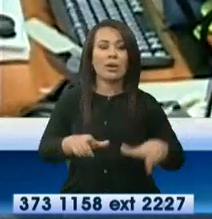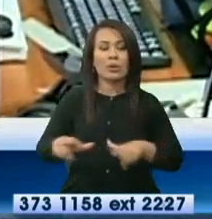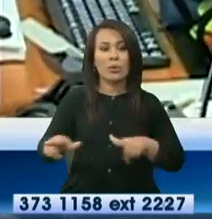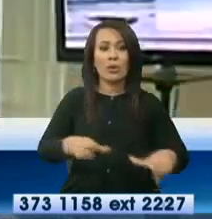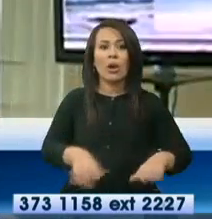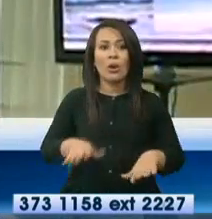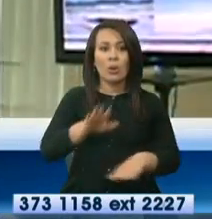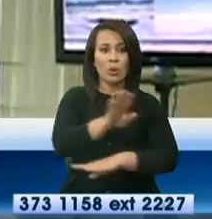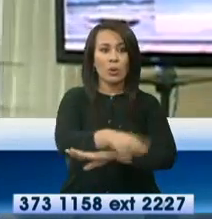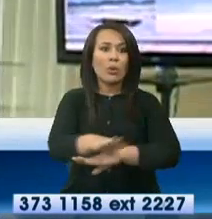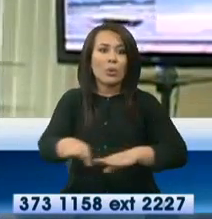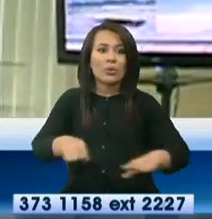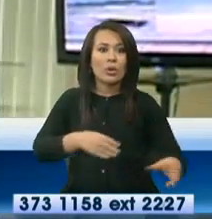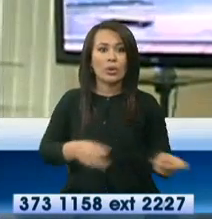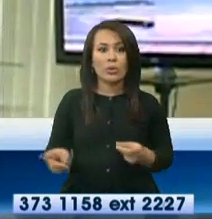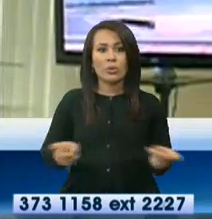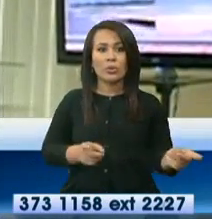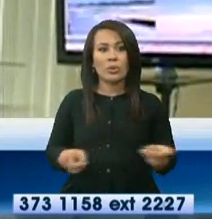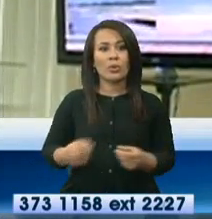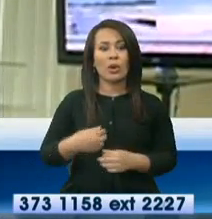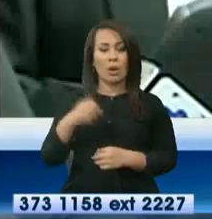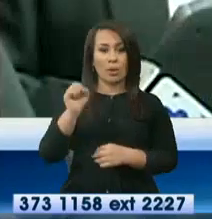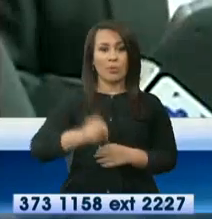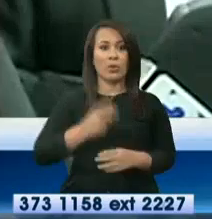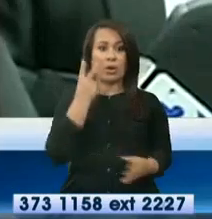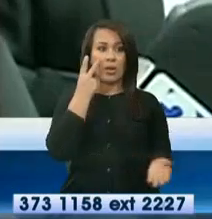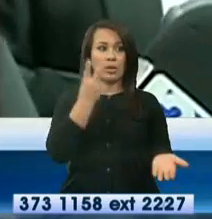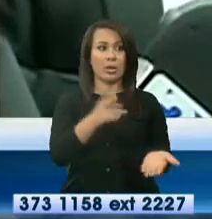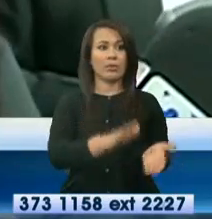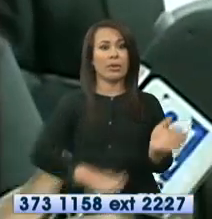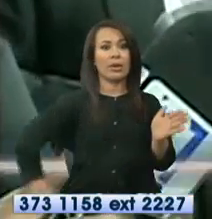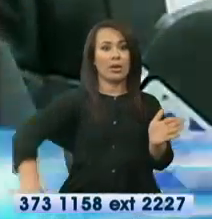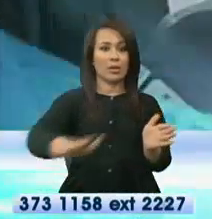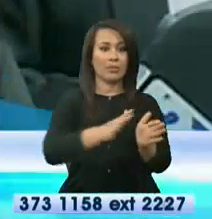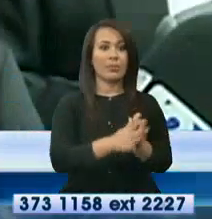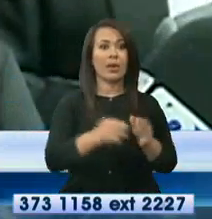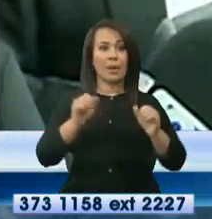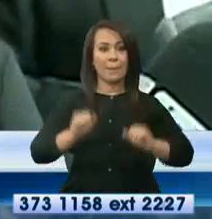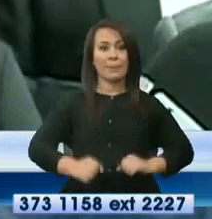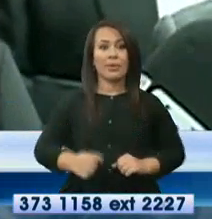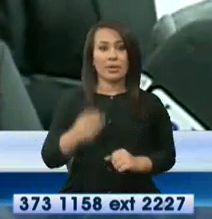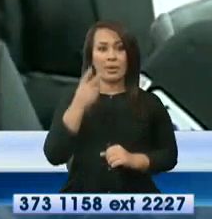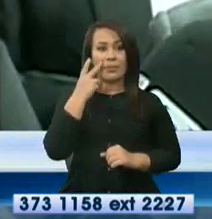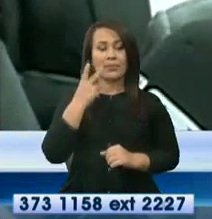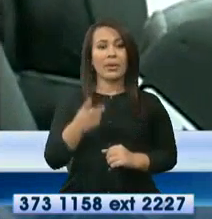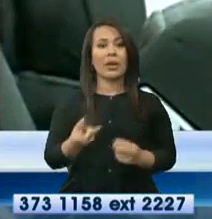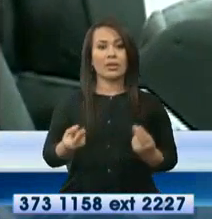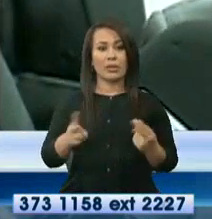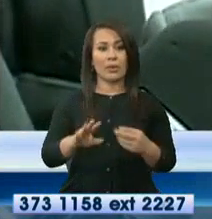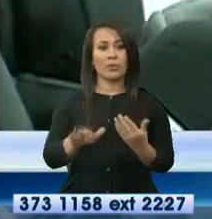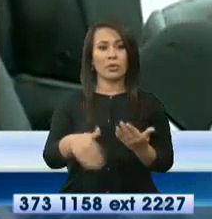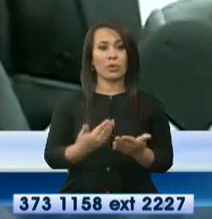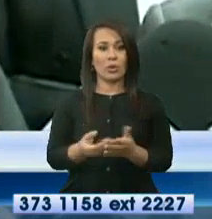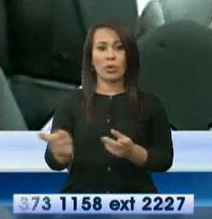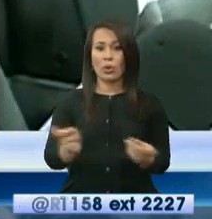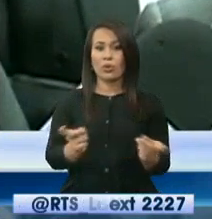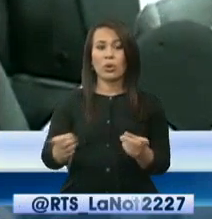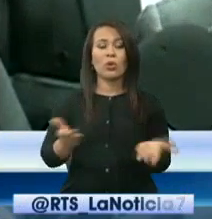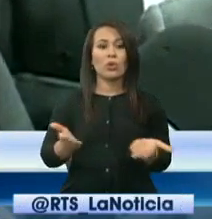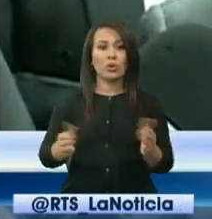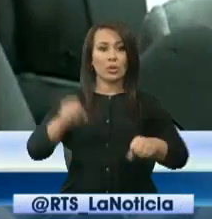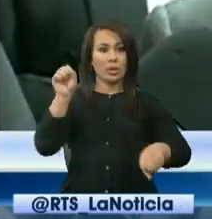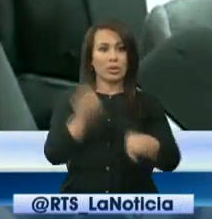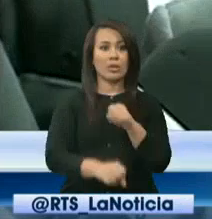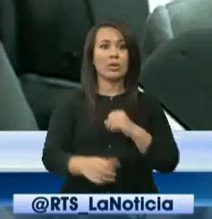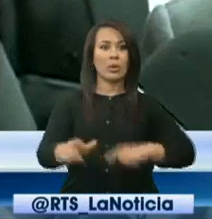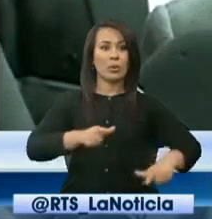acciones para prevenir el impacto del fenómeno del Niño. Es actuar de manera preventiva, todos los ciudadanos, evitar arrojar basura en las quebradas, también